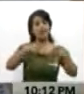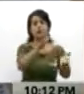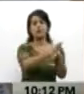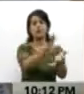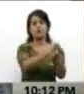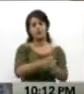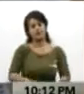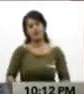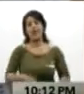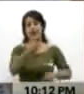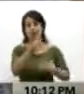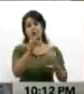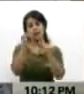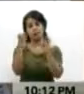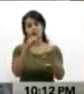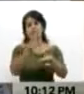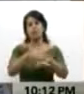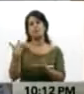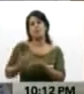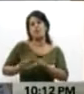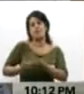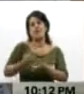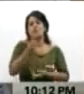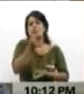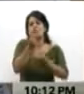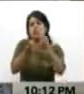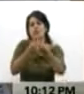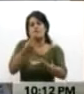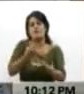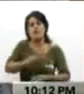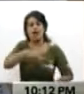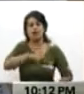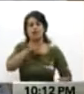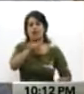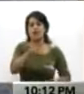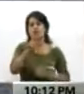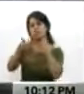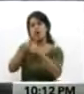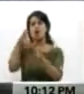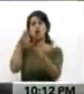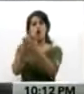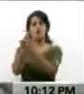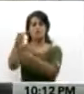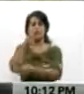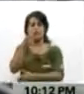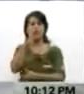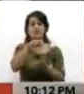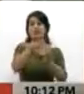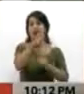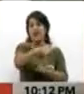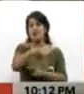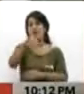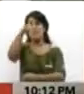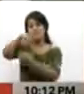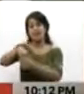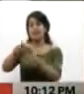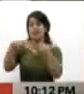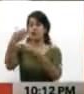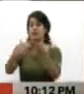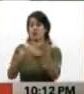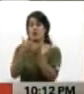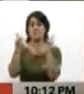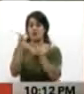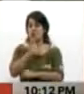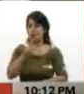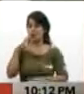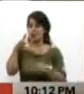CNP porque prueba el testimonio falso contra el director de un periódico y la intervención del gobierno en la vida de un periódico. Cuarta República, para los que